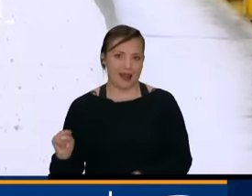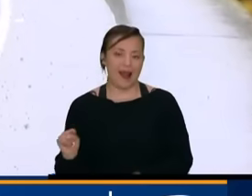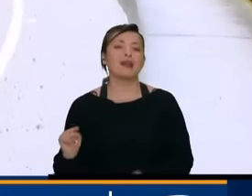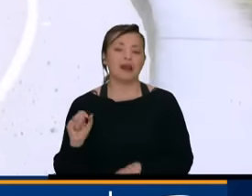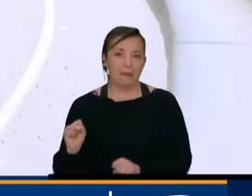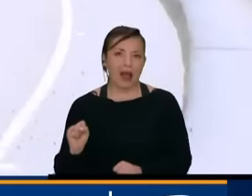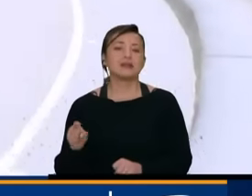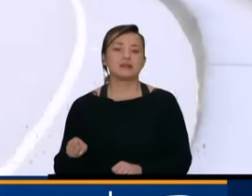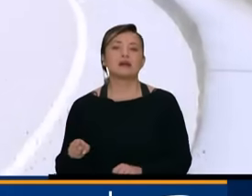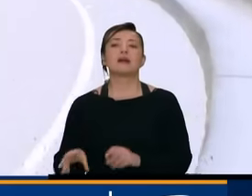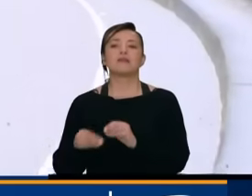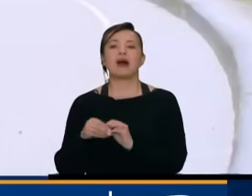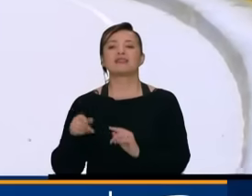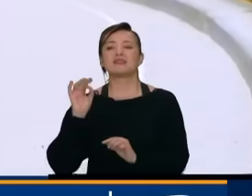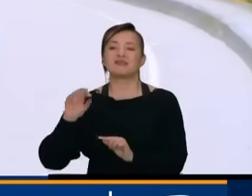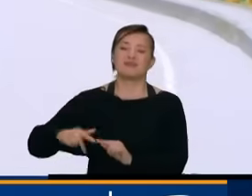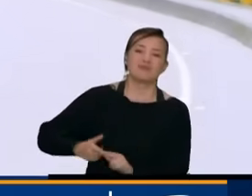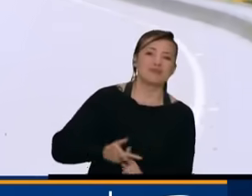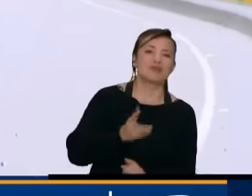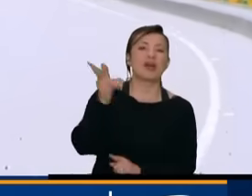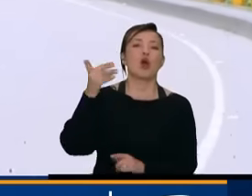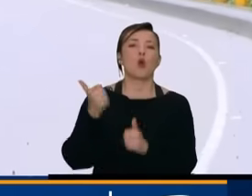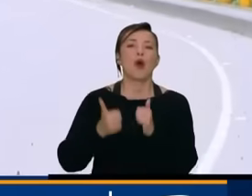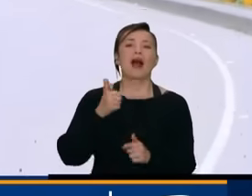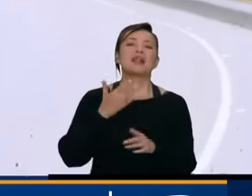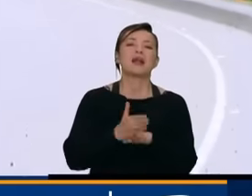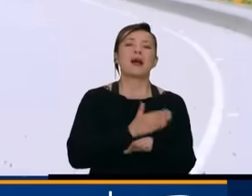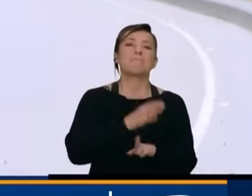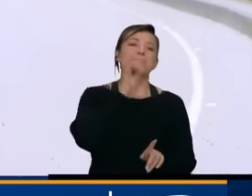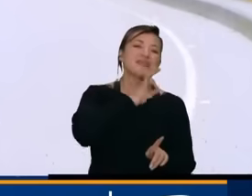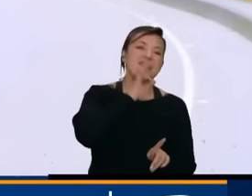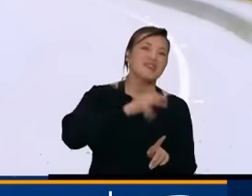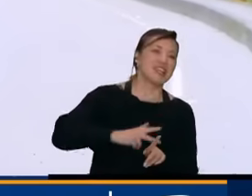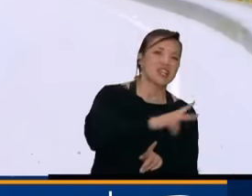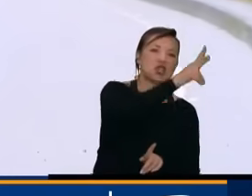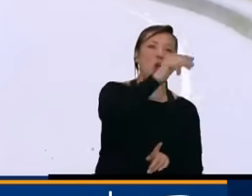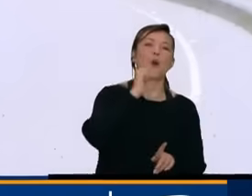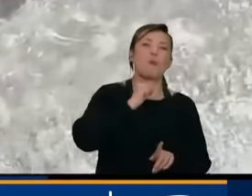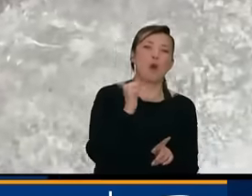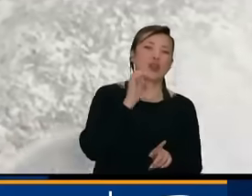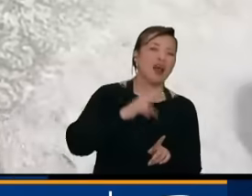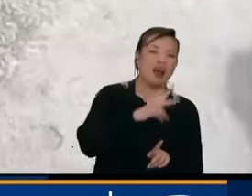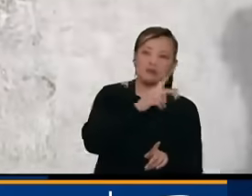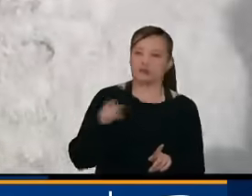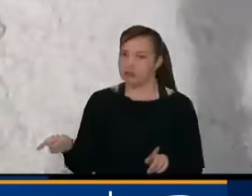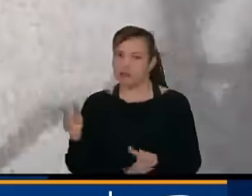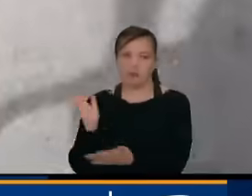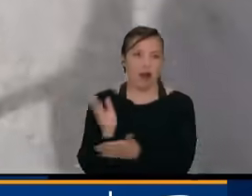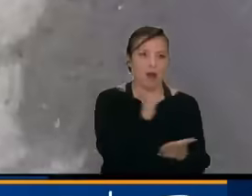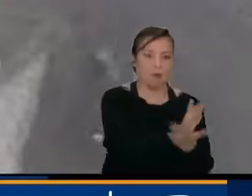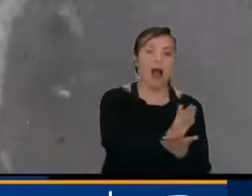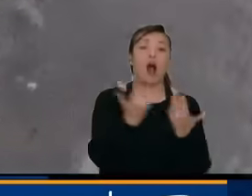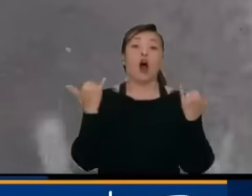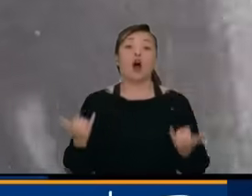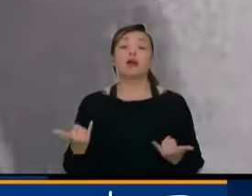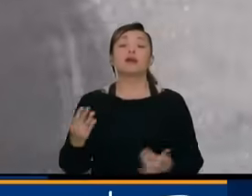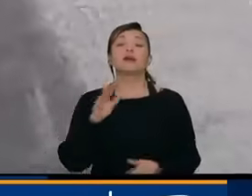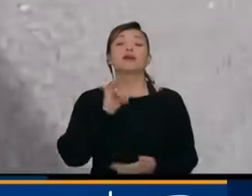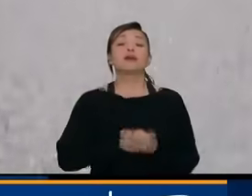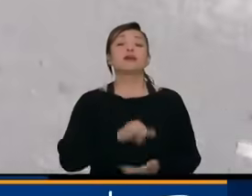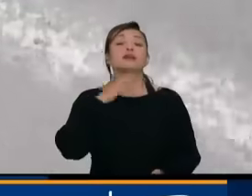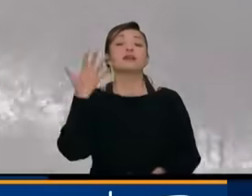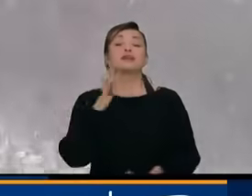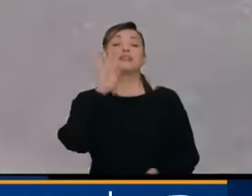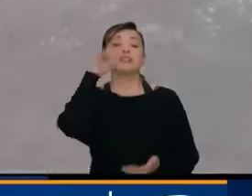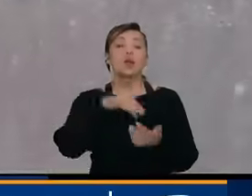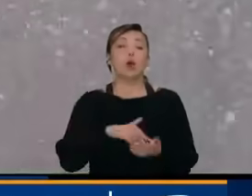la ruta alternativa, la vía entre Villavicencio y Bogotá. Hoy, más de 5.800 millones de pesos están en